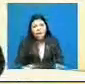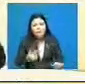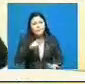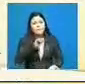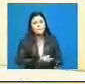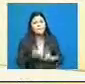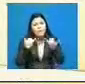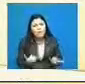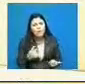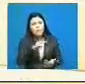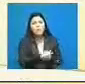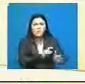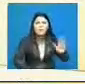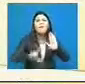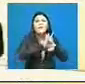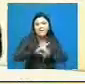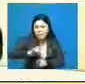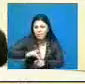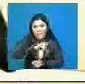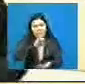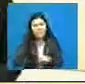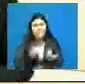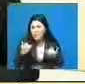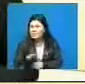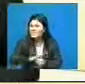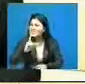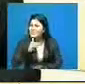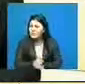Para eso se hizo la regla fiscal. Esa cuarta pata,